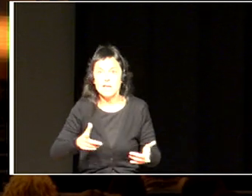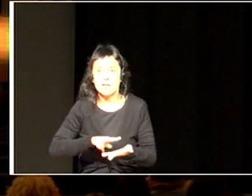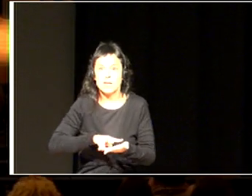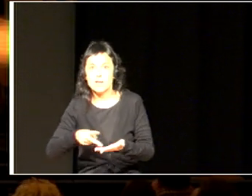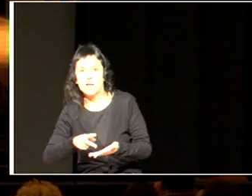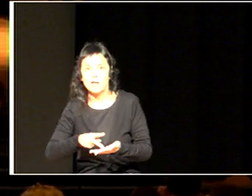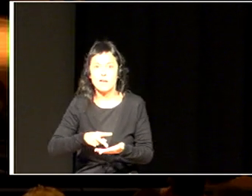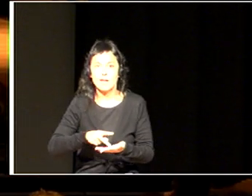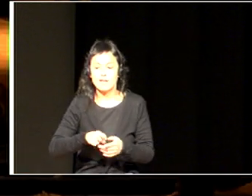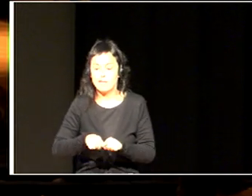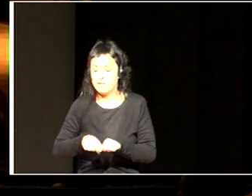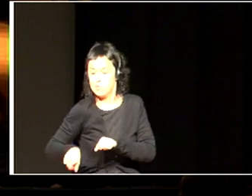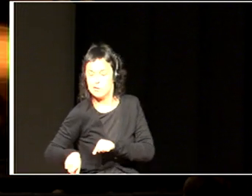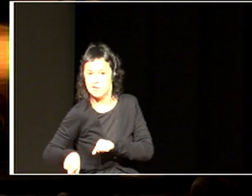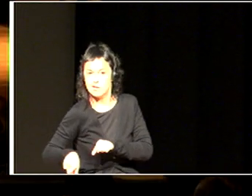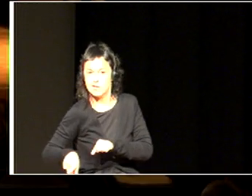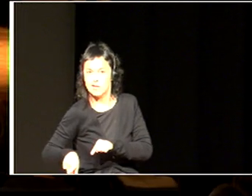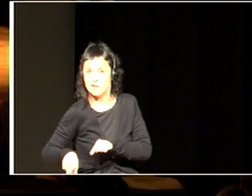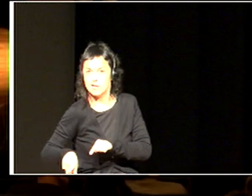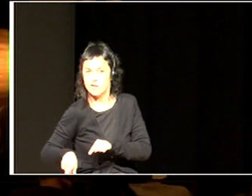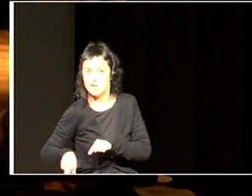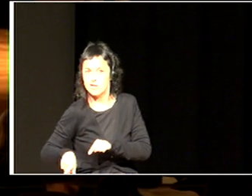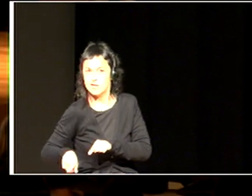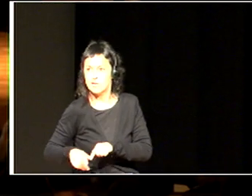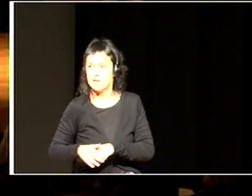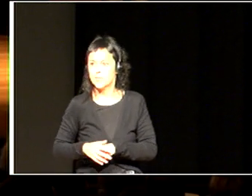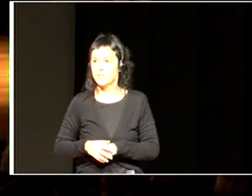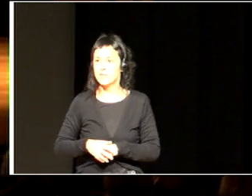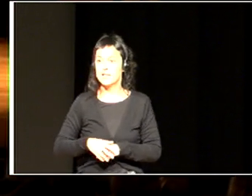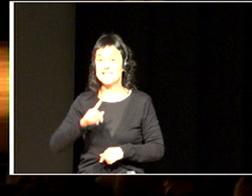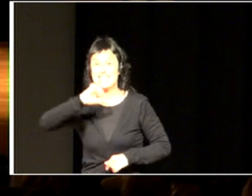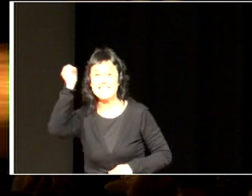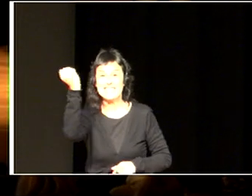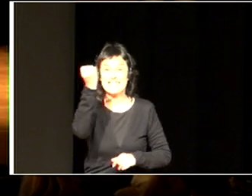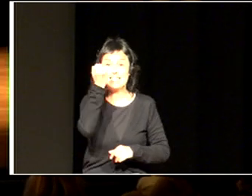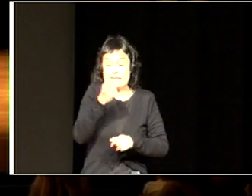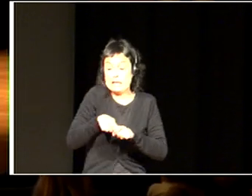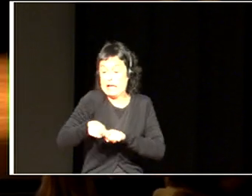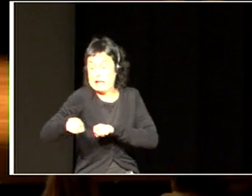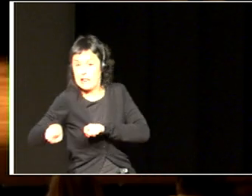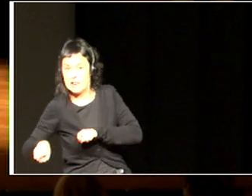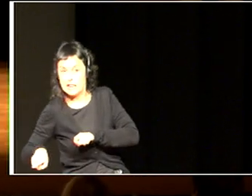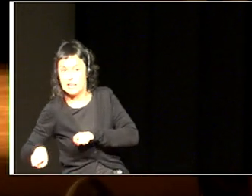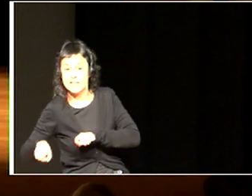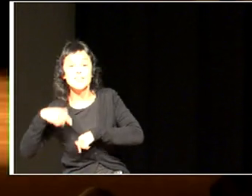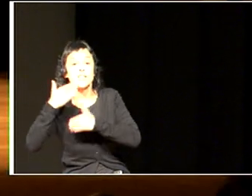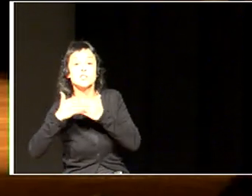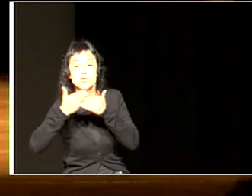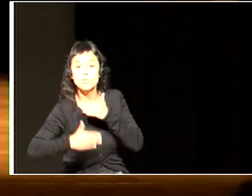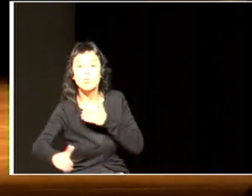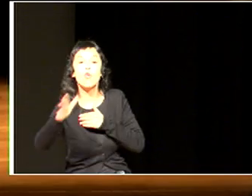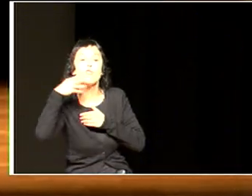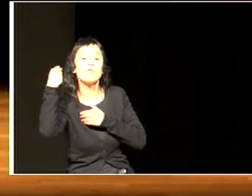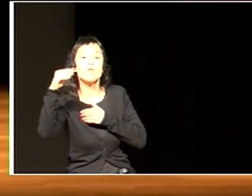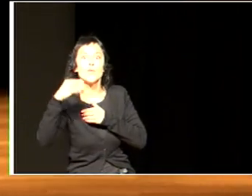sacas un pie quien ya en el primera plancha de estereotipia sacó un pie en la adolescencia ya saco hasta